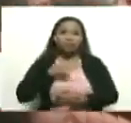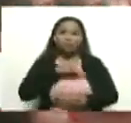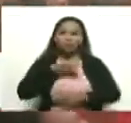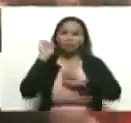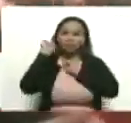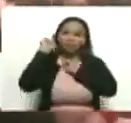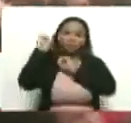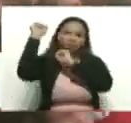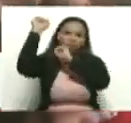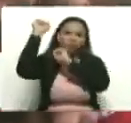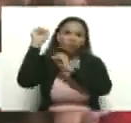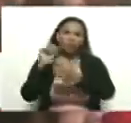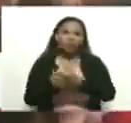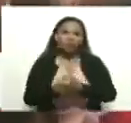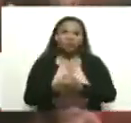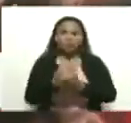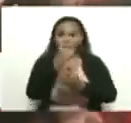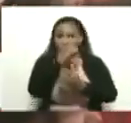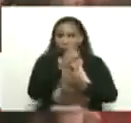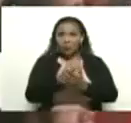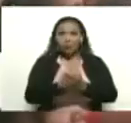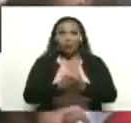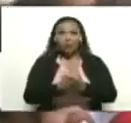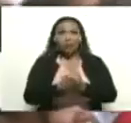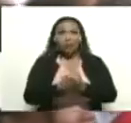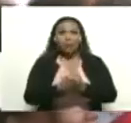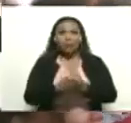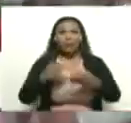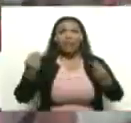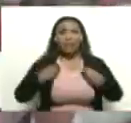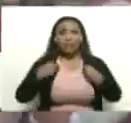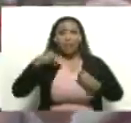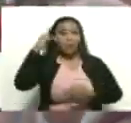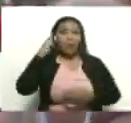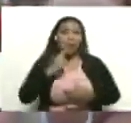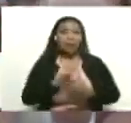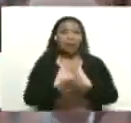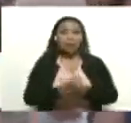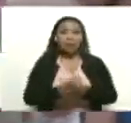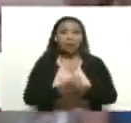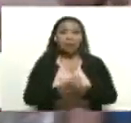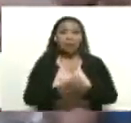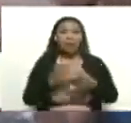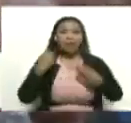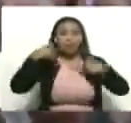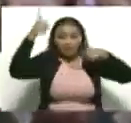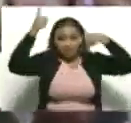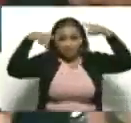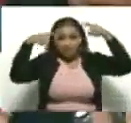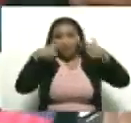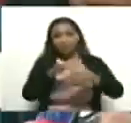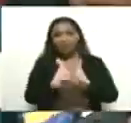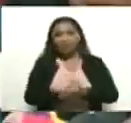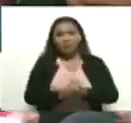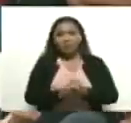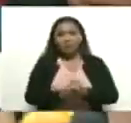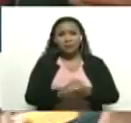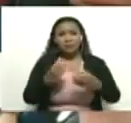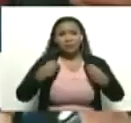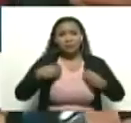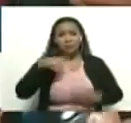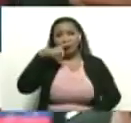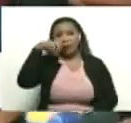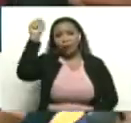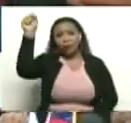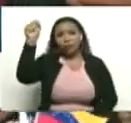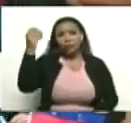Nosotros. ¡Que viva la patria! ¡Que viva Bolívar! ¡Que viva Chávez! ¡Que viva Maduro!